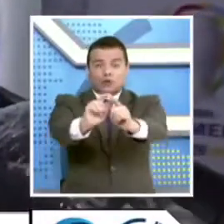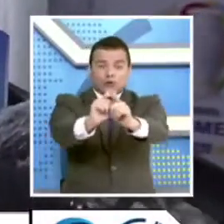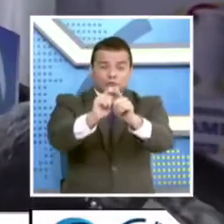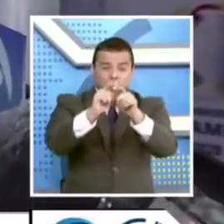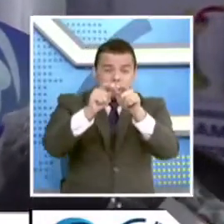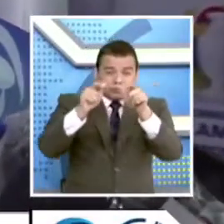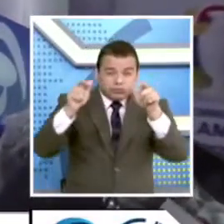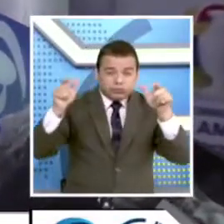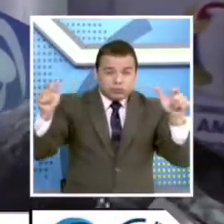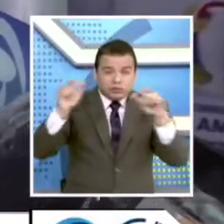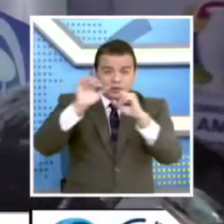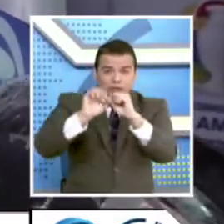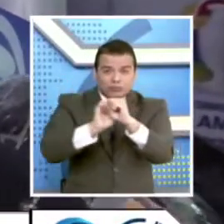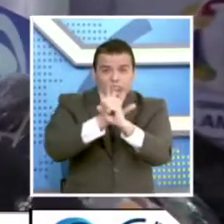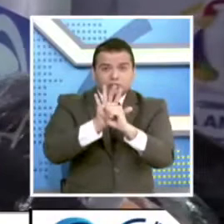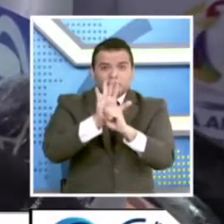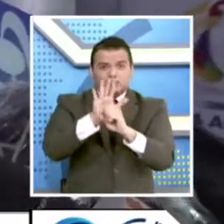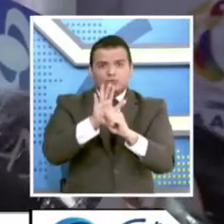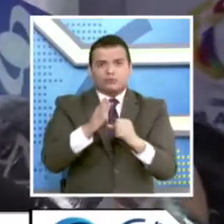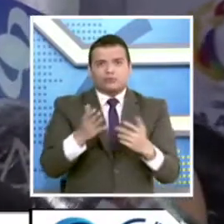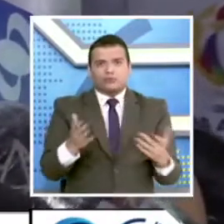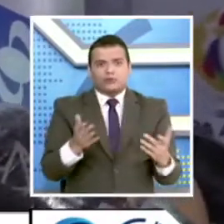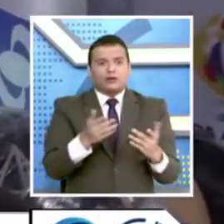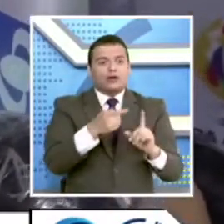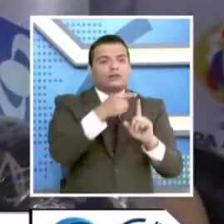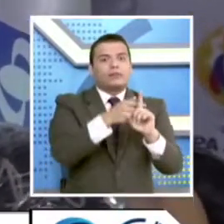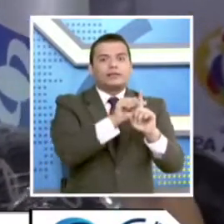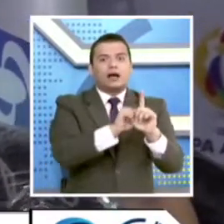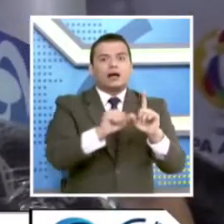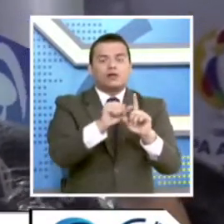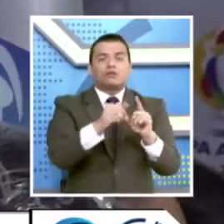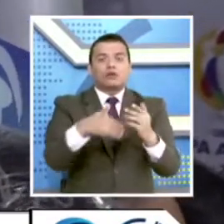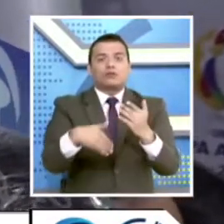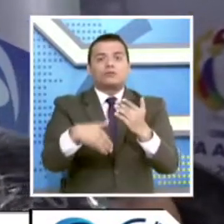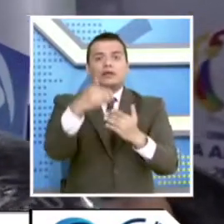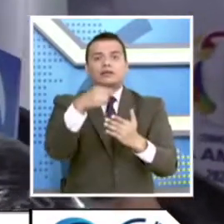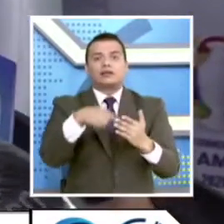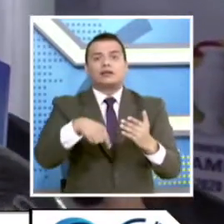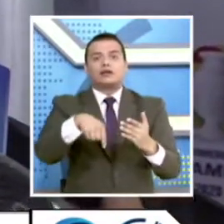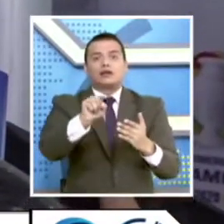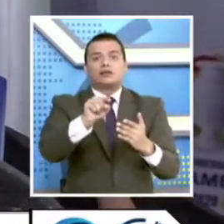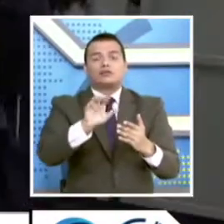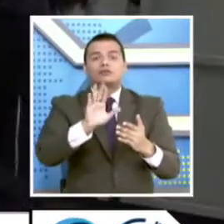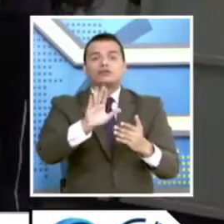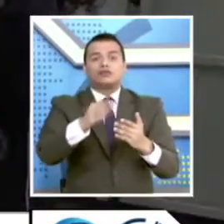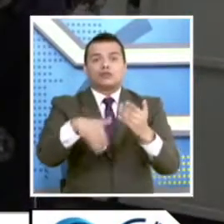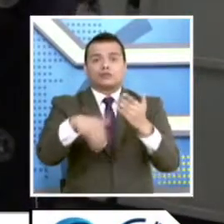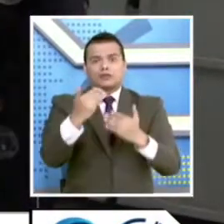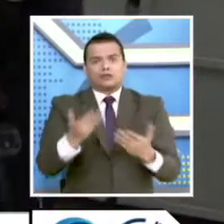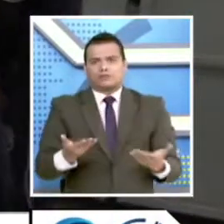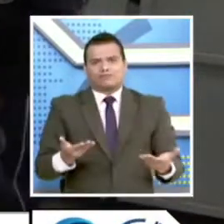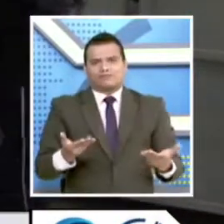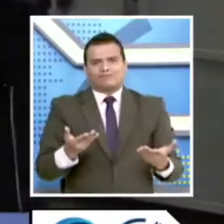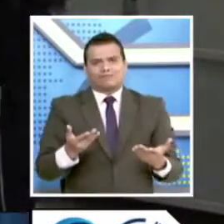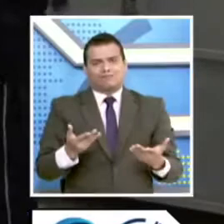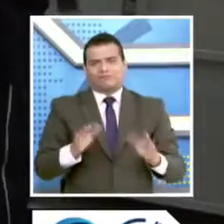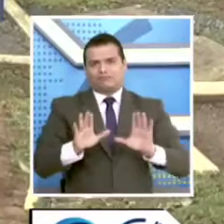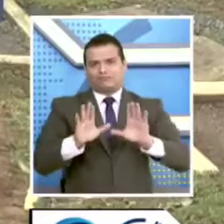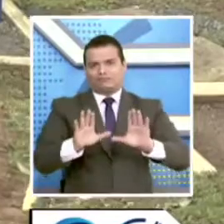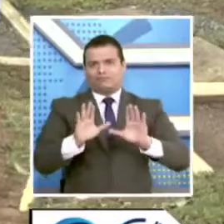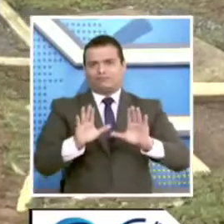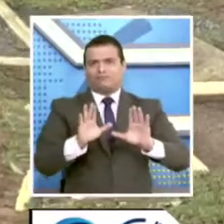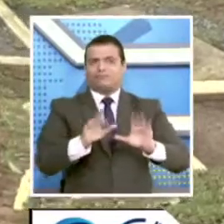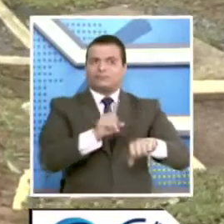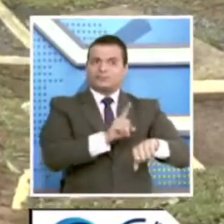pico epidémico, es demasiado precipitado señalar ya que las clases se van a abrir. Me parece a mí que eso todavía demanda mucho